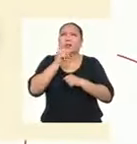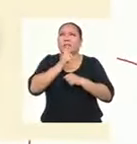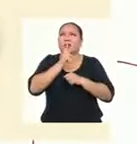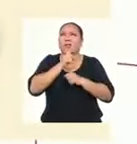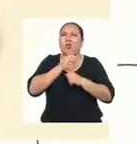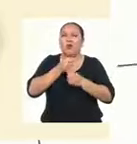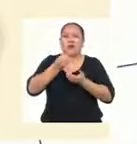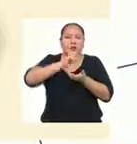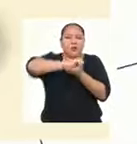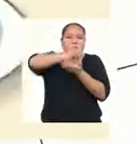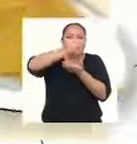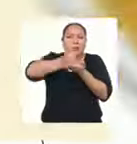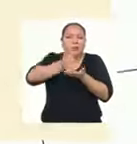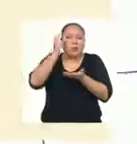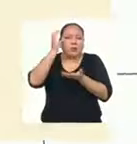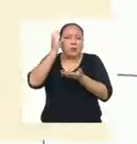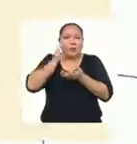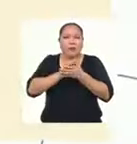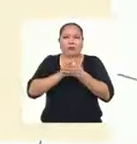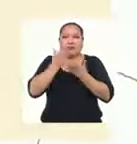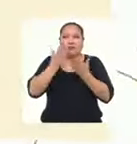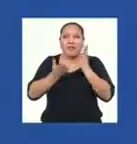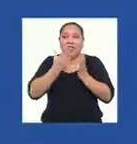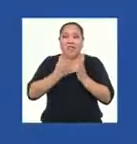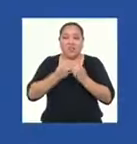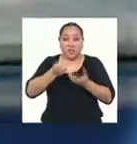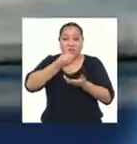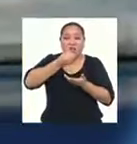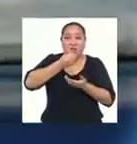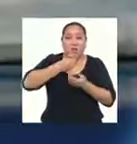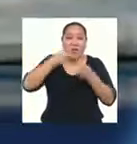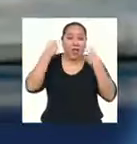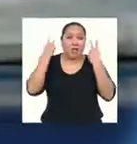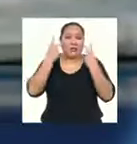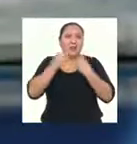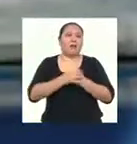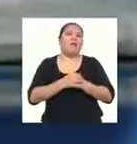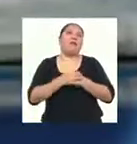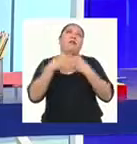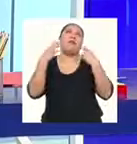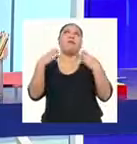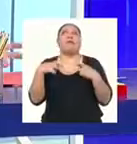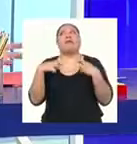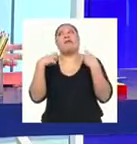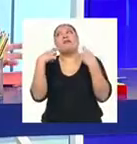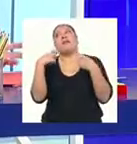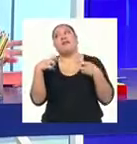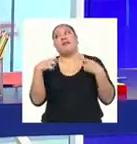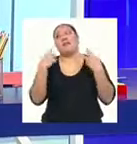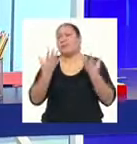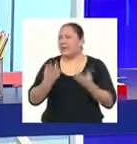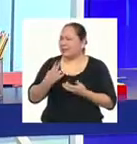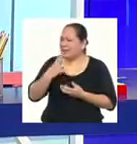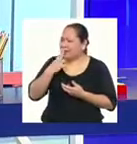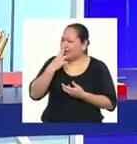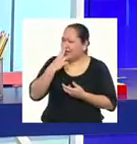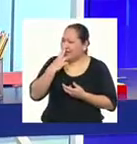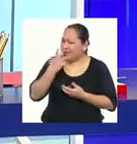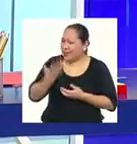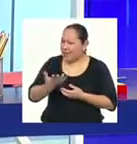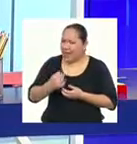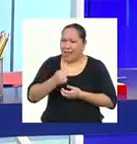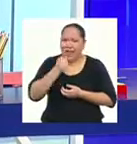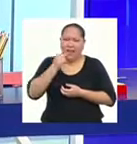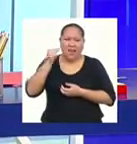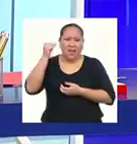un chispita. ¡Ah! Quizás un plato de la selva. ¡Pollo a la brasa! Tocino, ayer